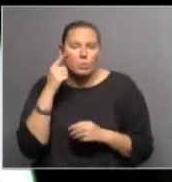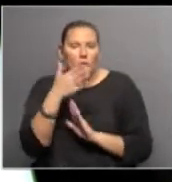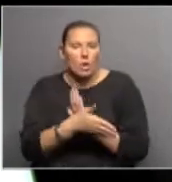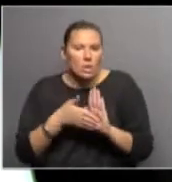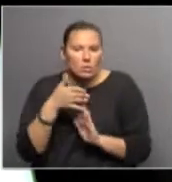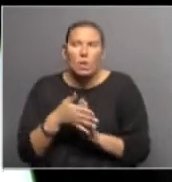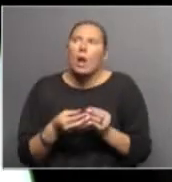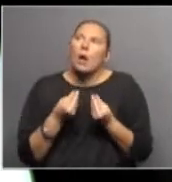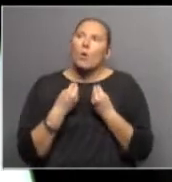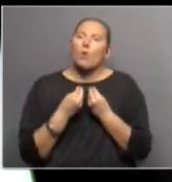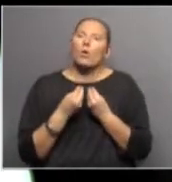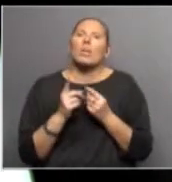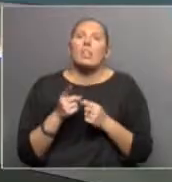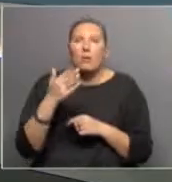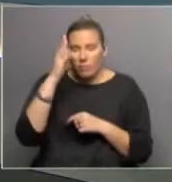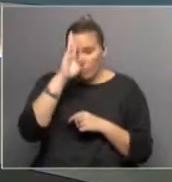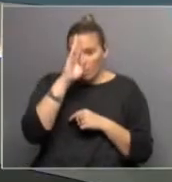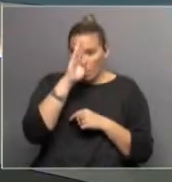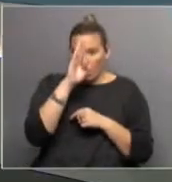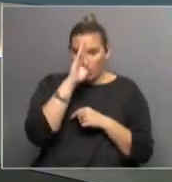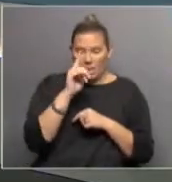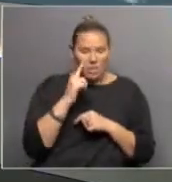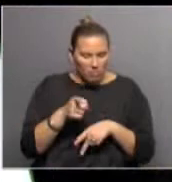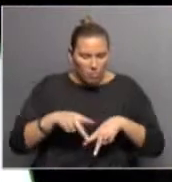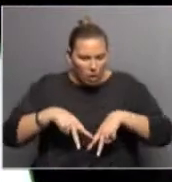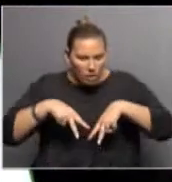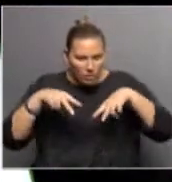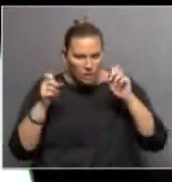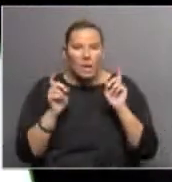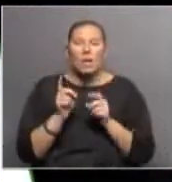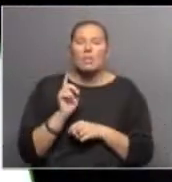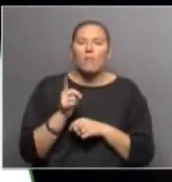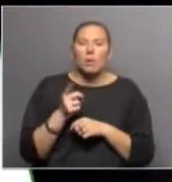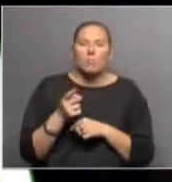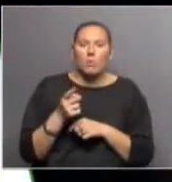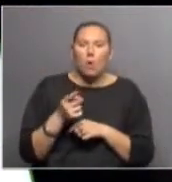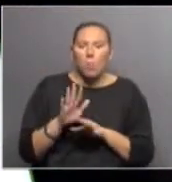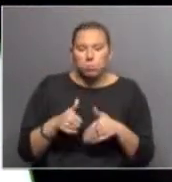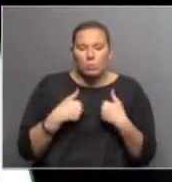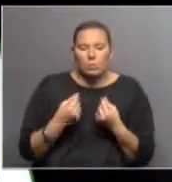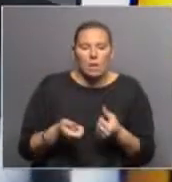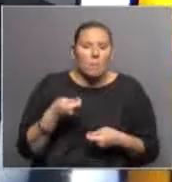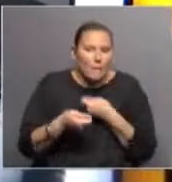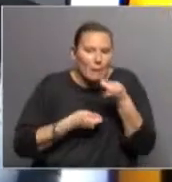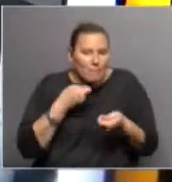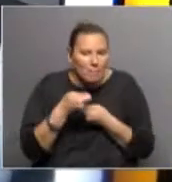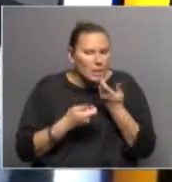¿no? ¿Qué es lo que tenemos que aprender? ¿Qué es lo que tenemos que investigar? ¿Qué es lo que tenemos que generar como propio en esto?